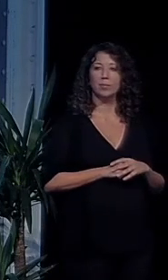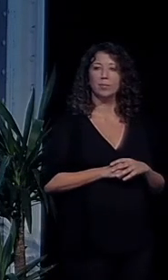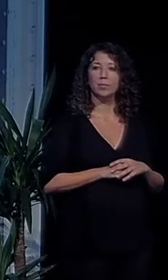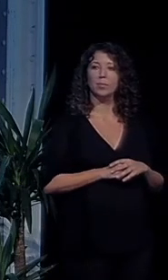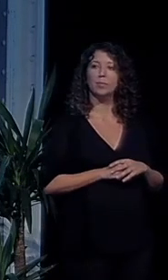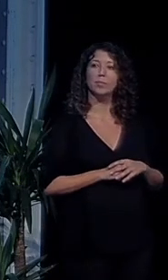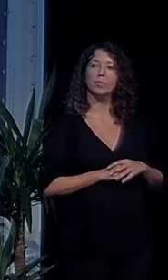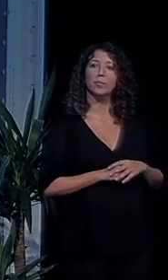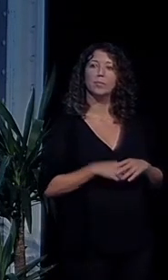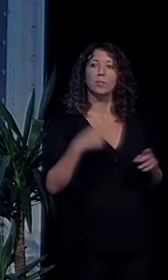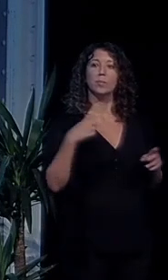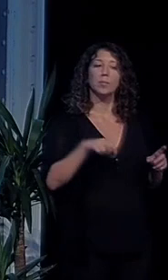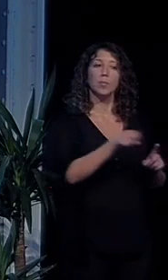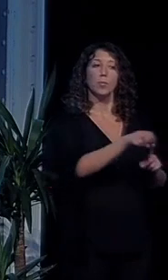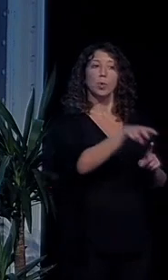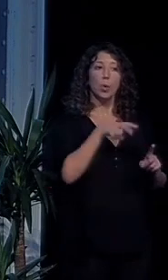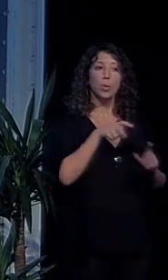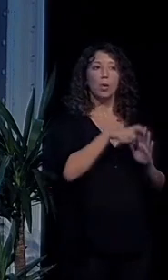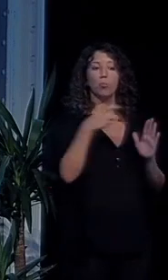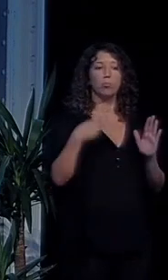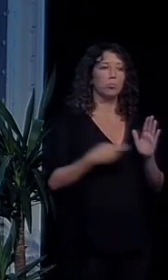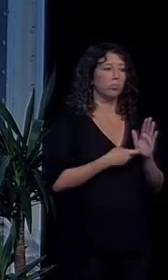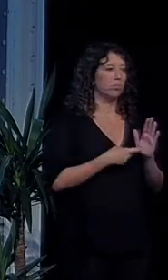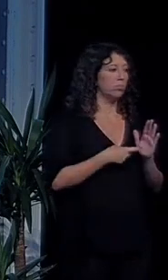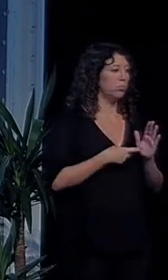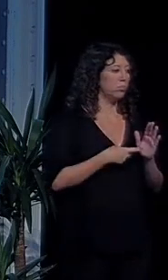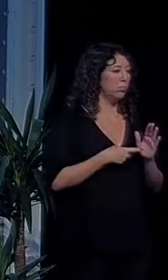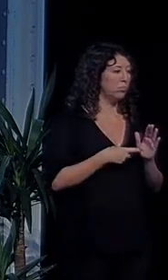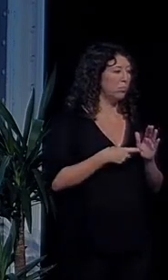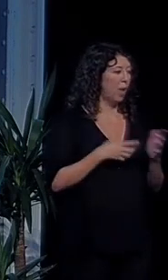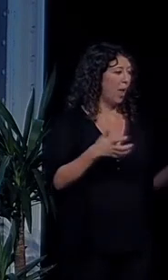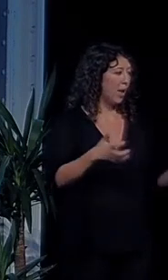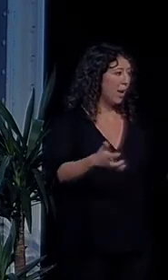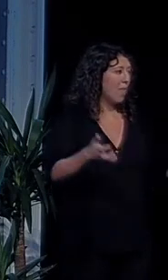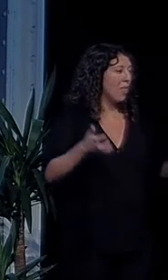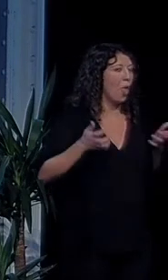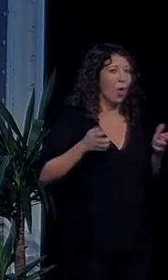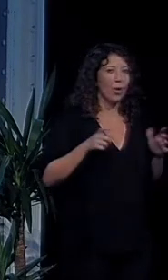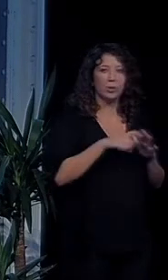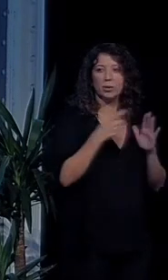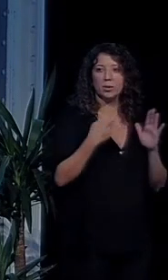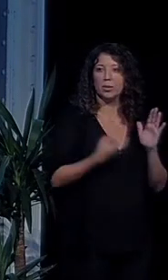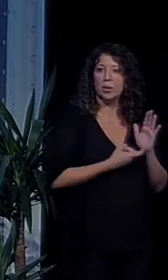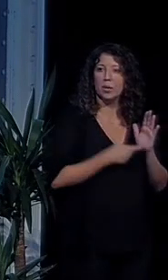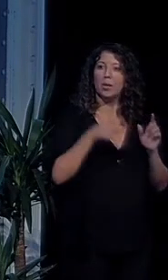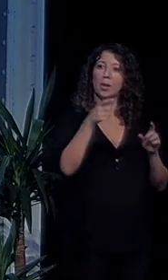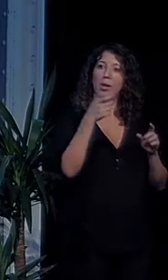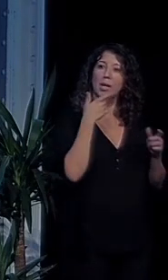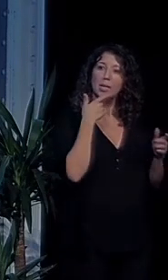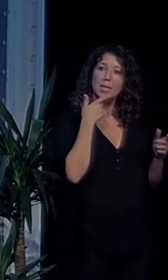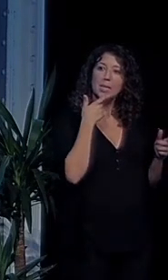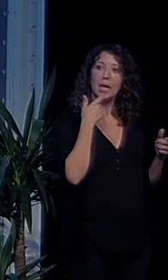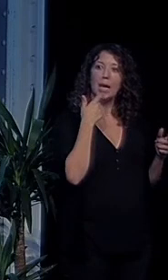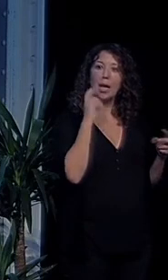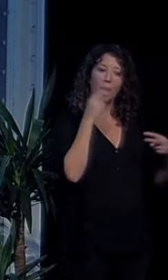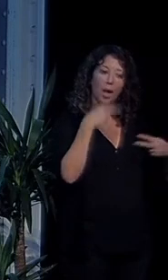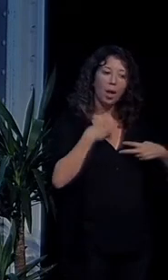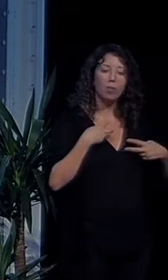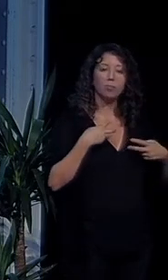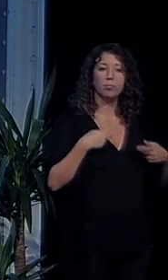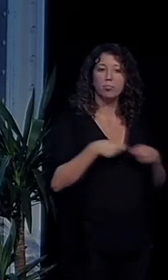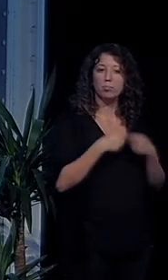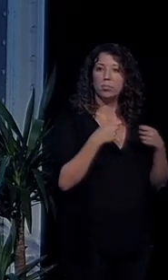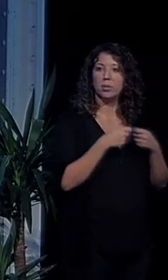que hay una visión absoluta o una verdad absoluta sobre algo... También creo que estamos todas deconstruyéndonos constantemente. Pero es que la